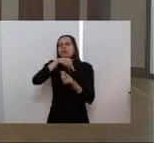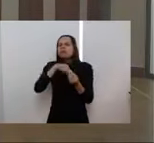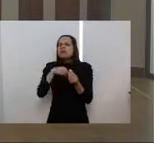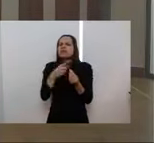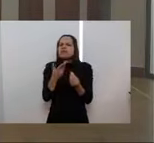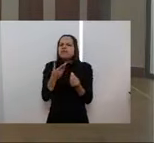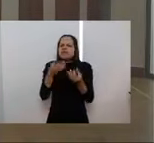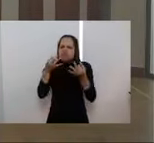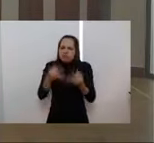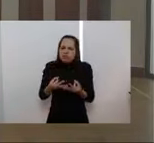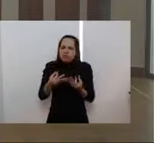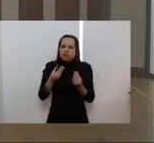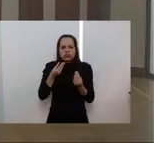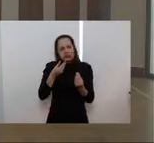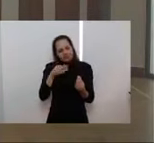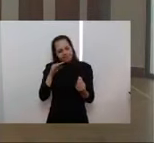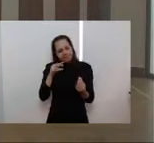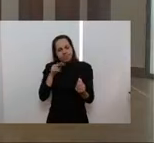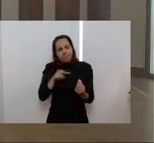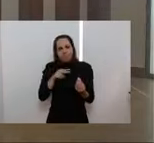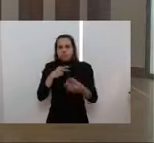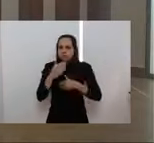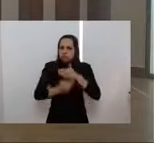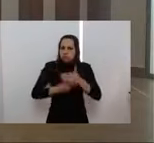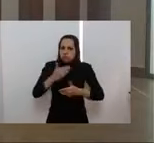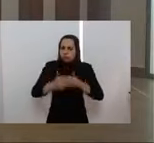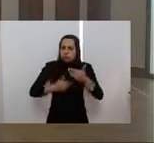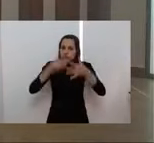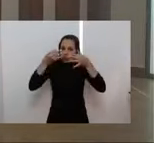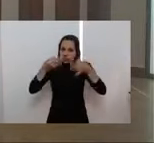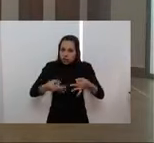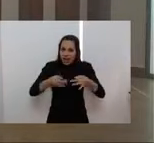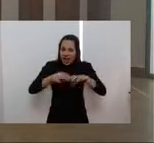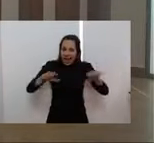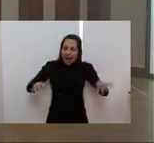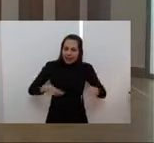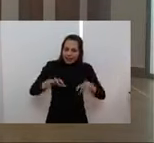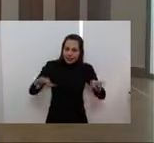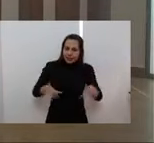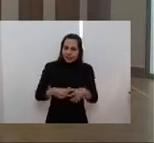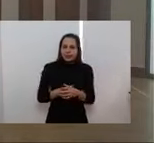su óptimo procedimiento en las diferentes actividades que están desarrollando